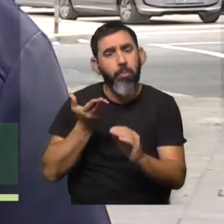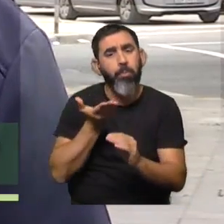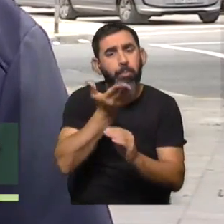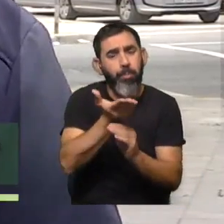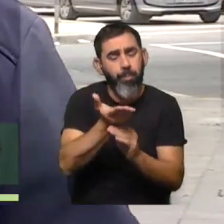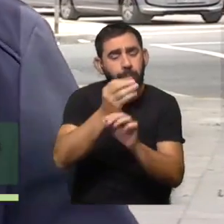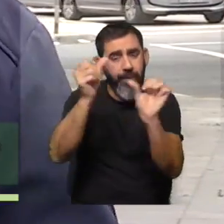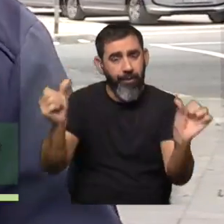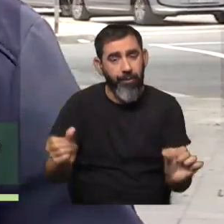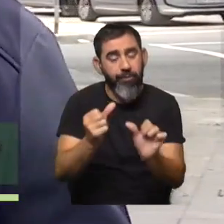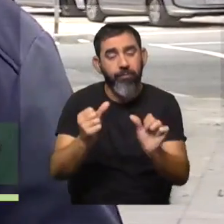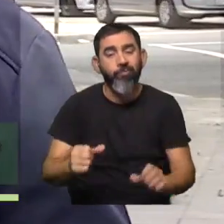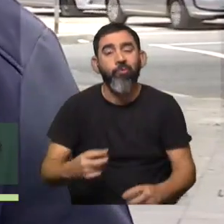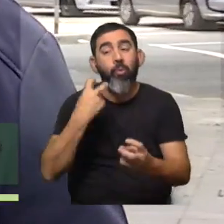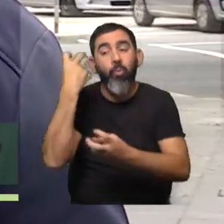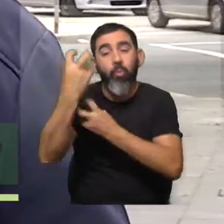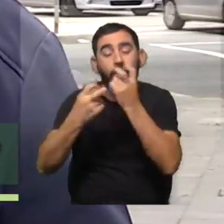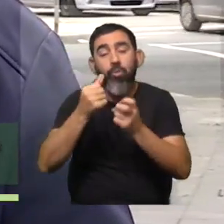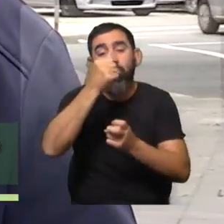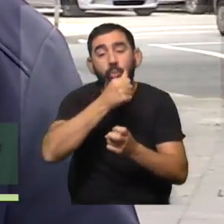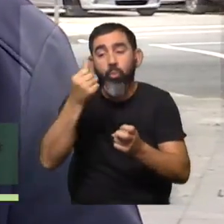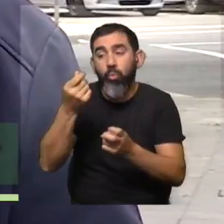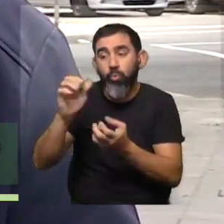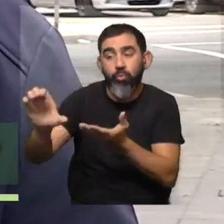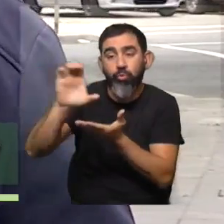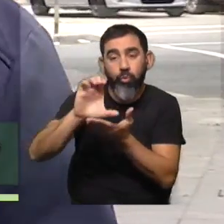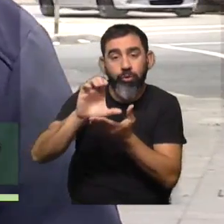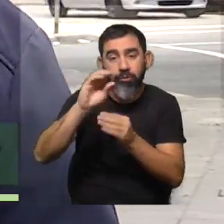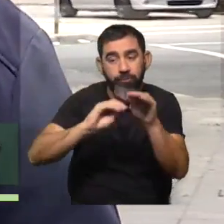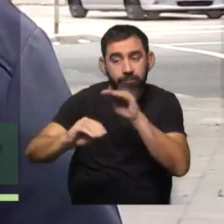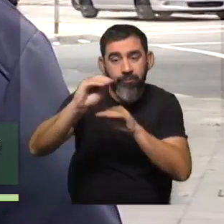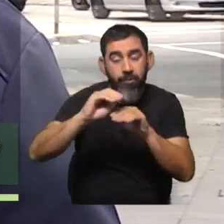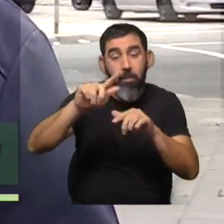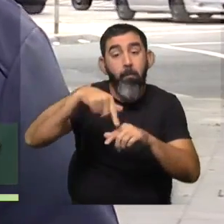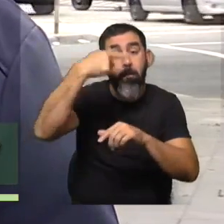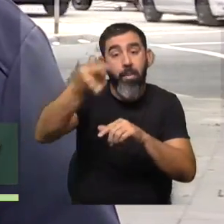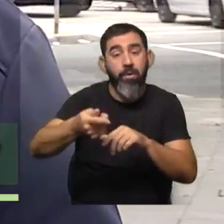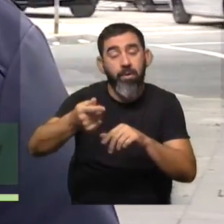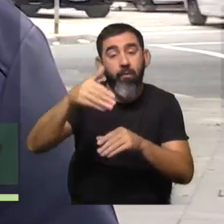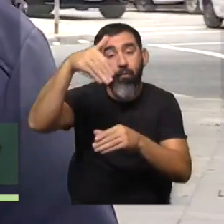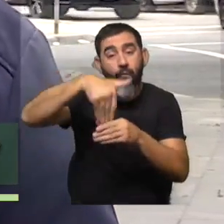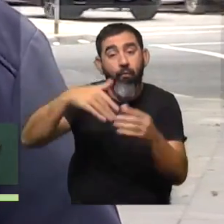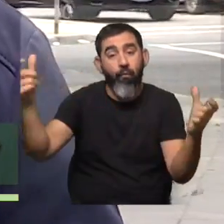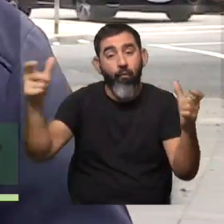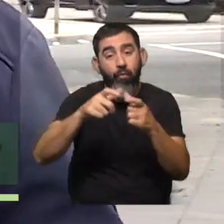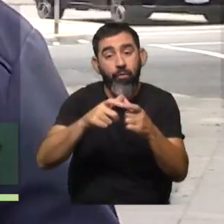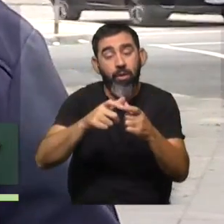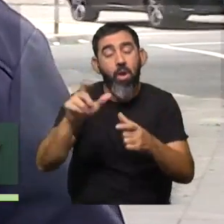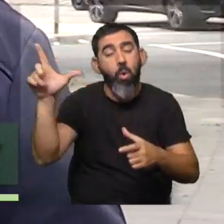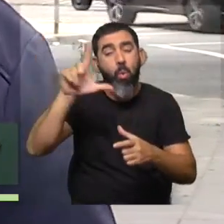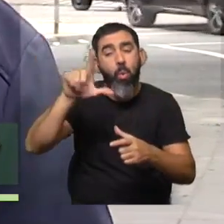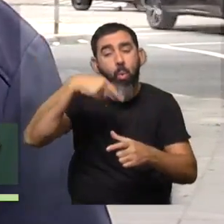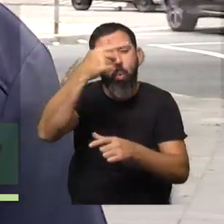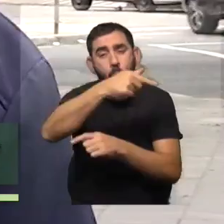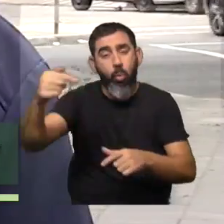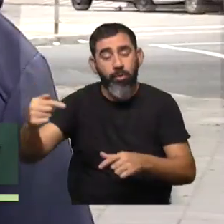que se han realizado intentando Buscar recursos en el día de mañana vamos a votar en Comisión el día lunes de